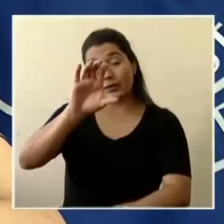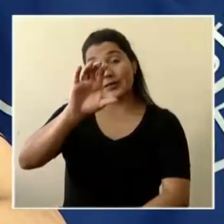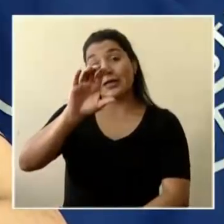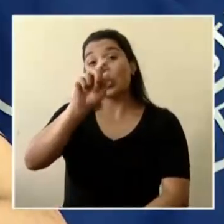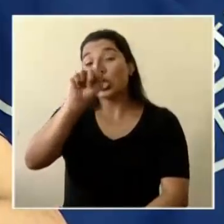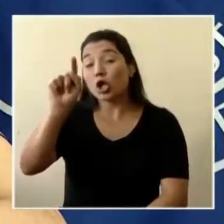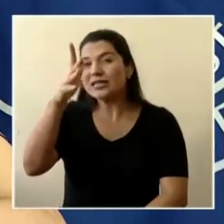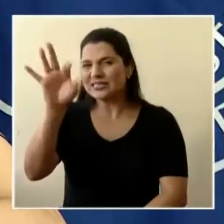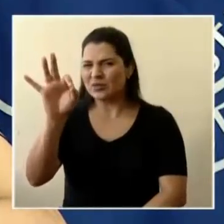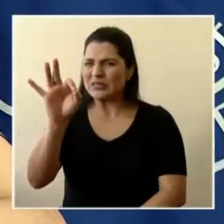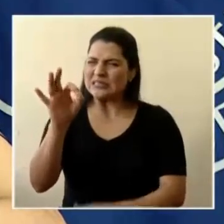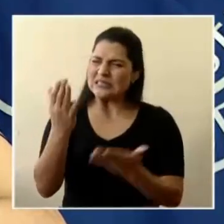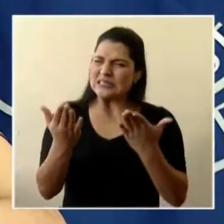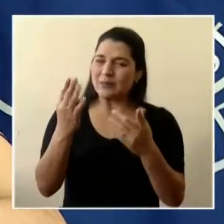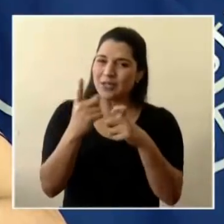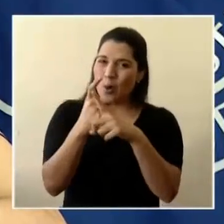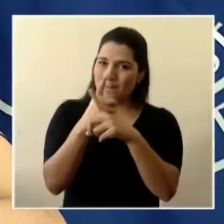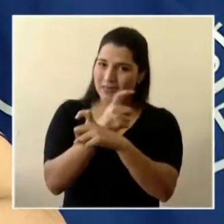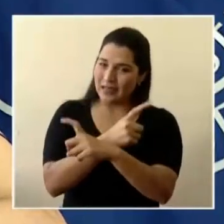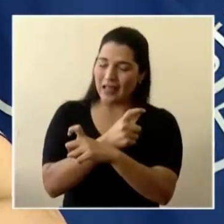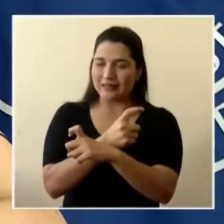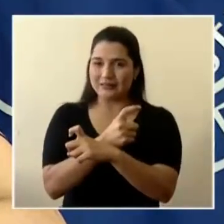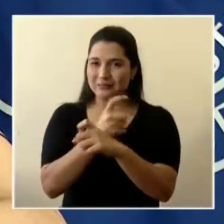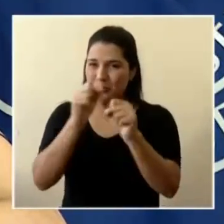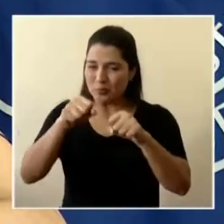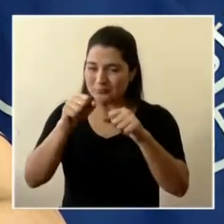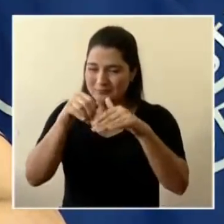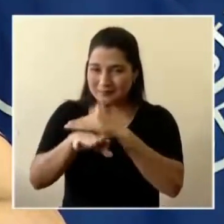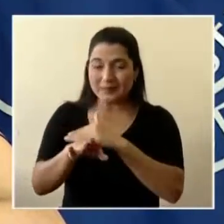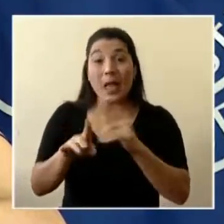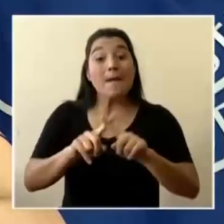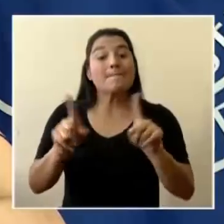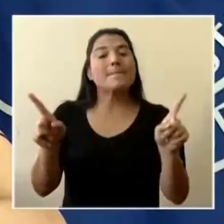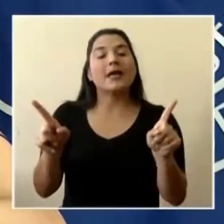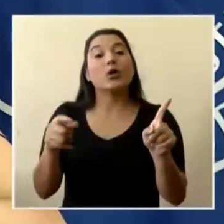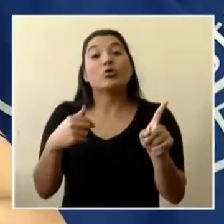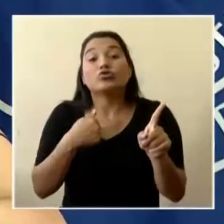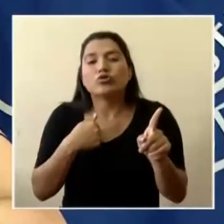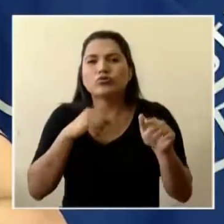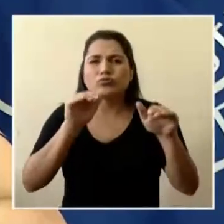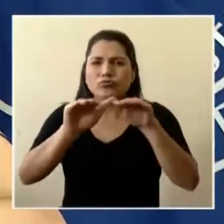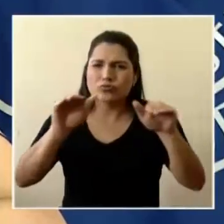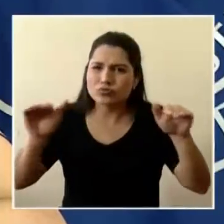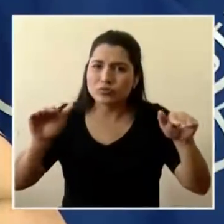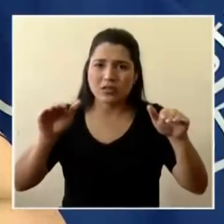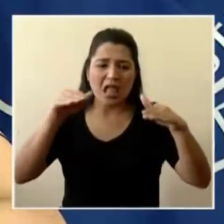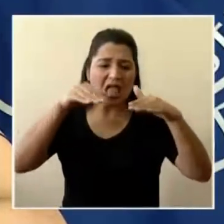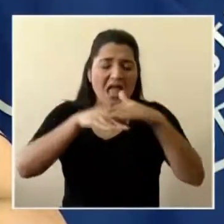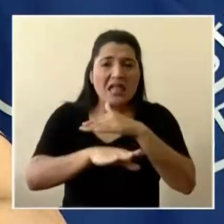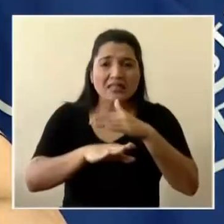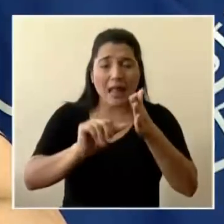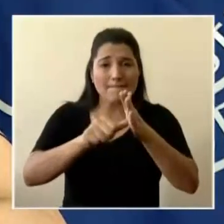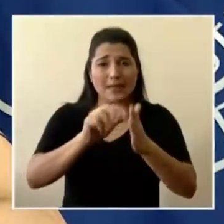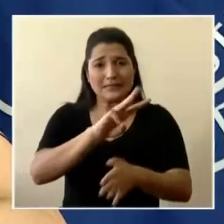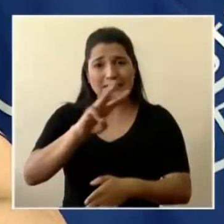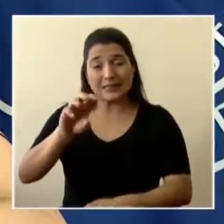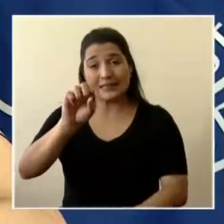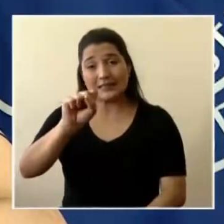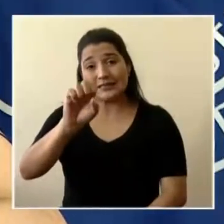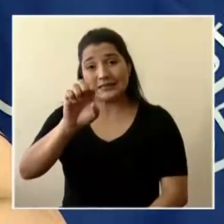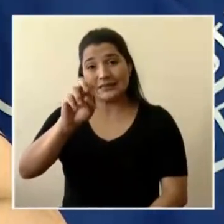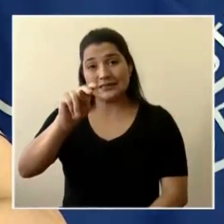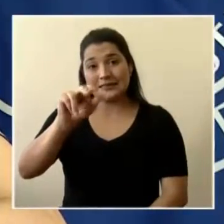/COVID-19. Es una dirección un poco complicada. Yo lo que más bien les insisto, o más bien les invito a que entren en la página del SENASA y busquen, ahí